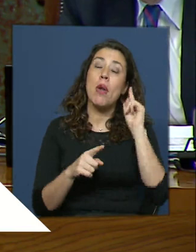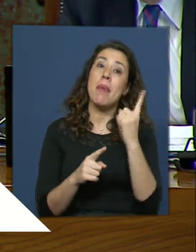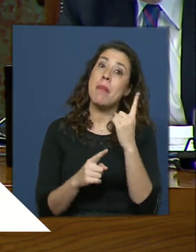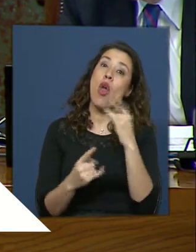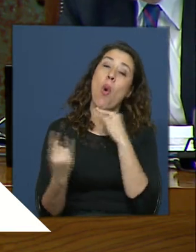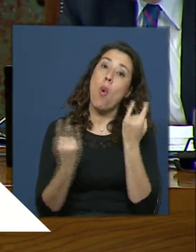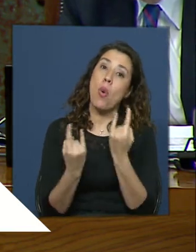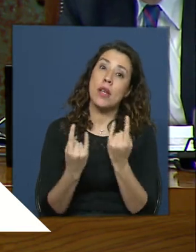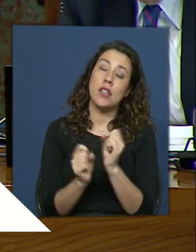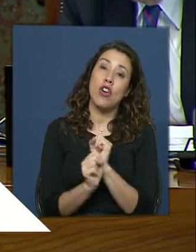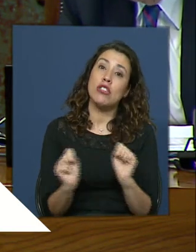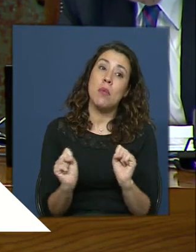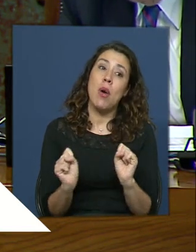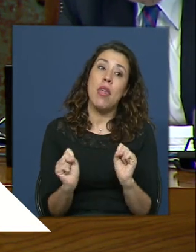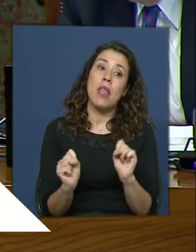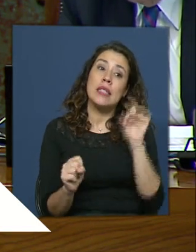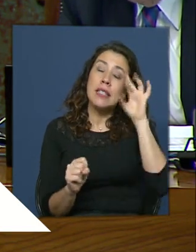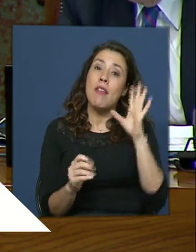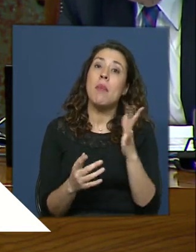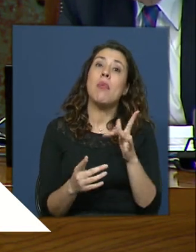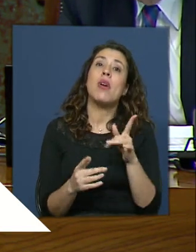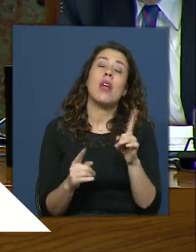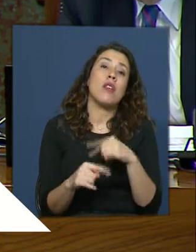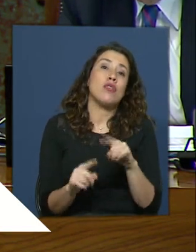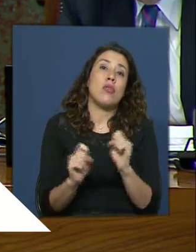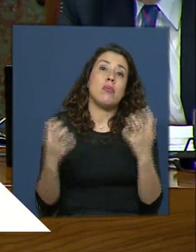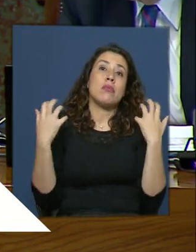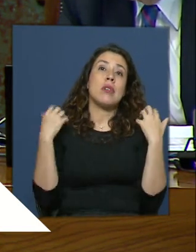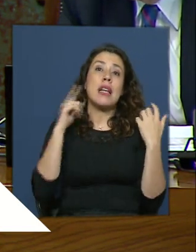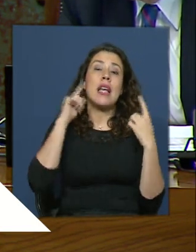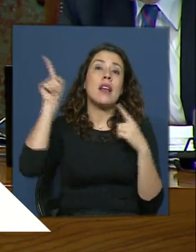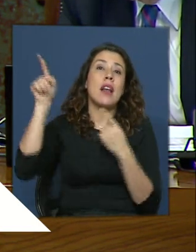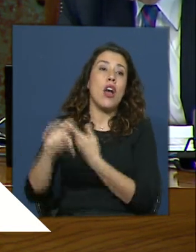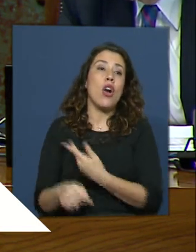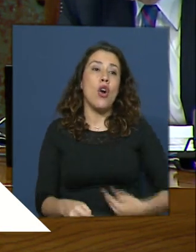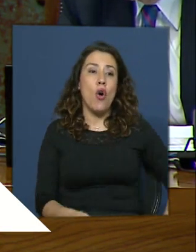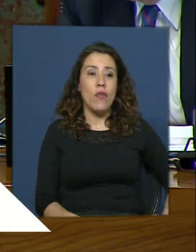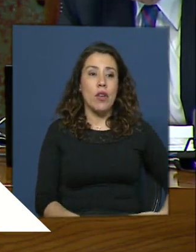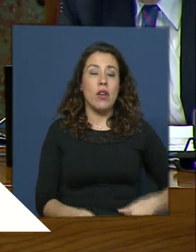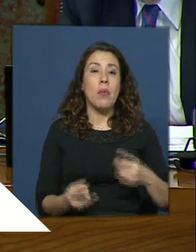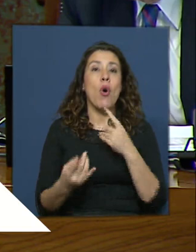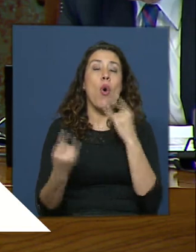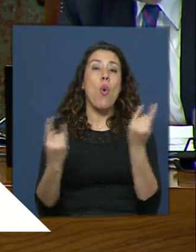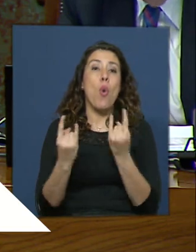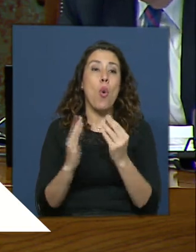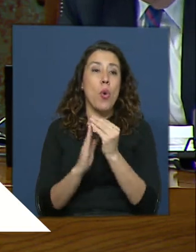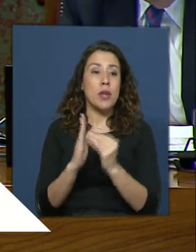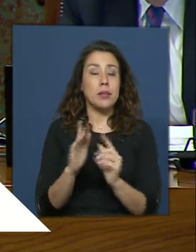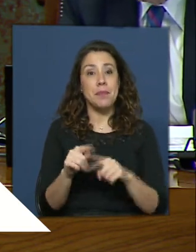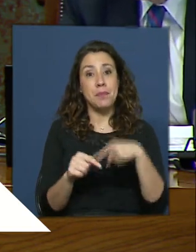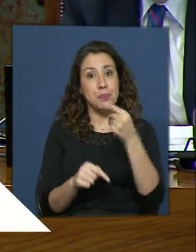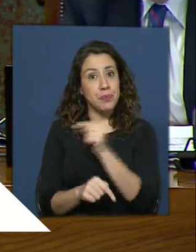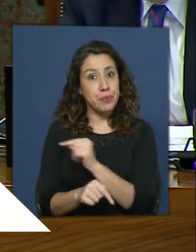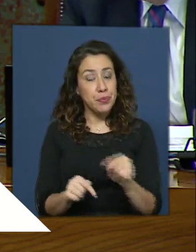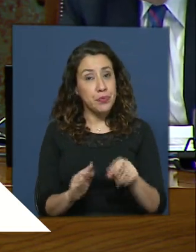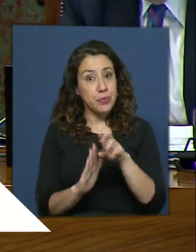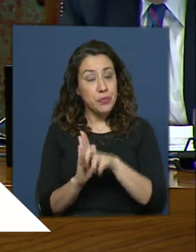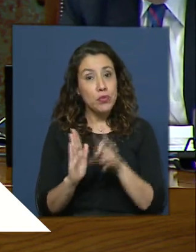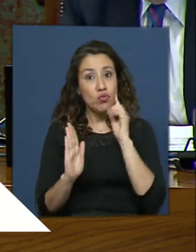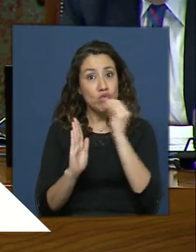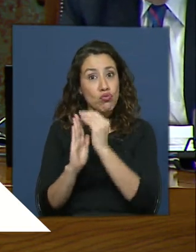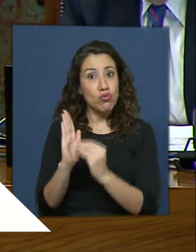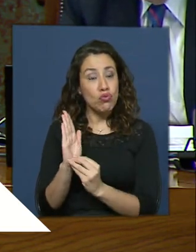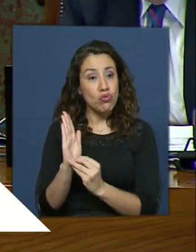urgencia. Eso no lo podemos saber porque no es resorte de la Cámara, es resorte del Gobierno fijar la urgencia. Cuando la próxima semana estén los proyectos en